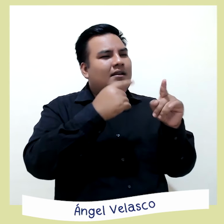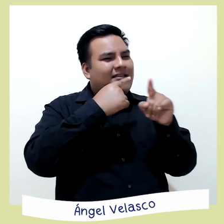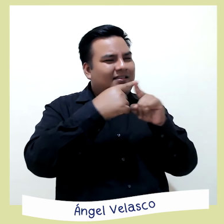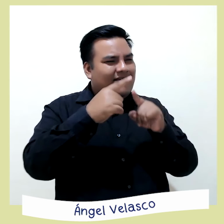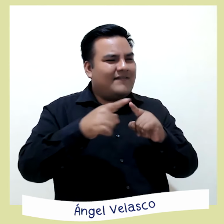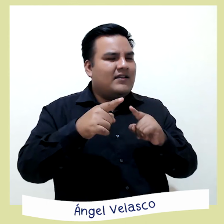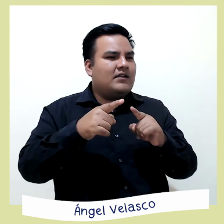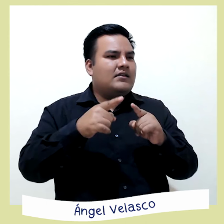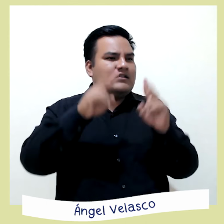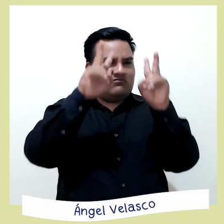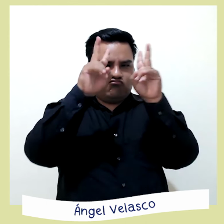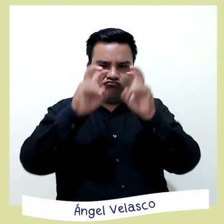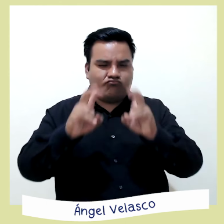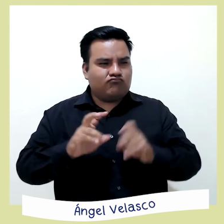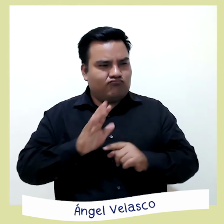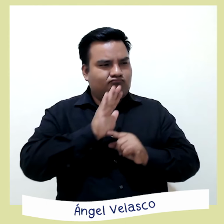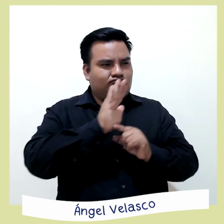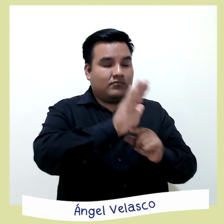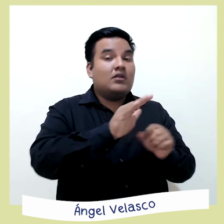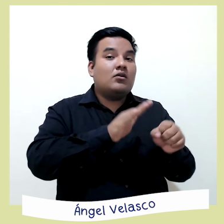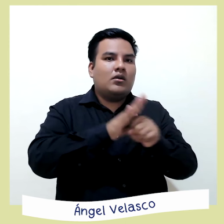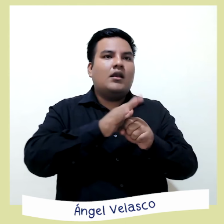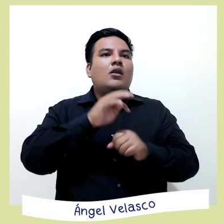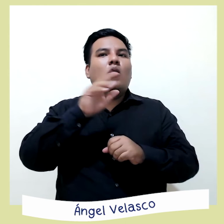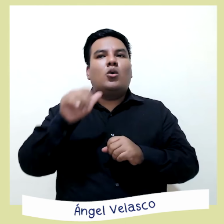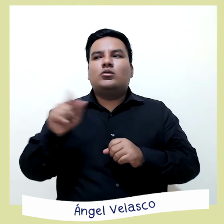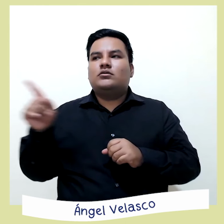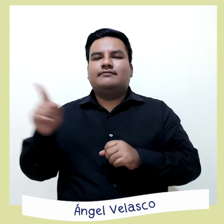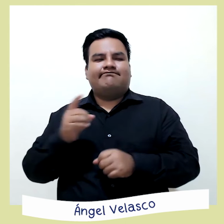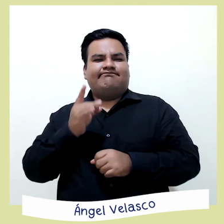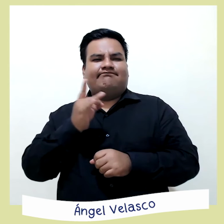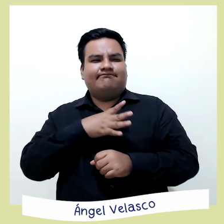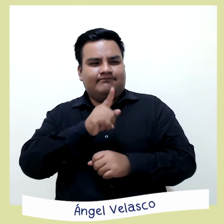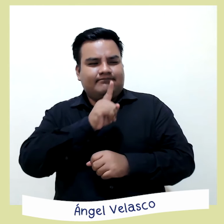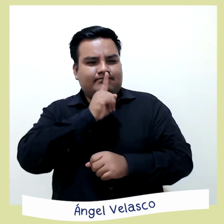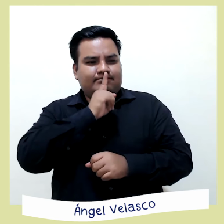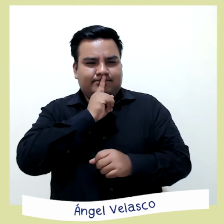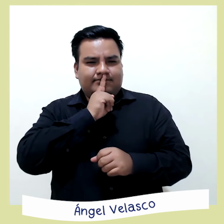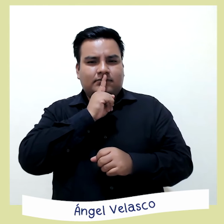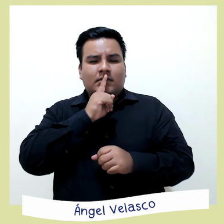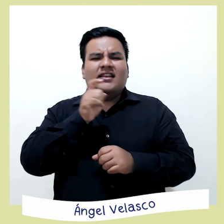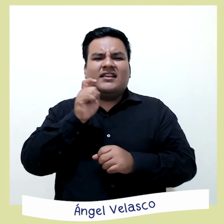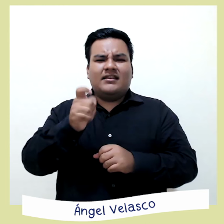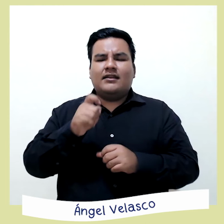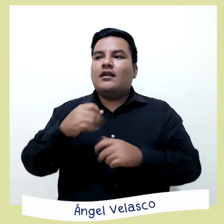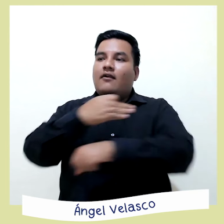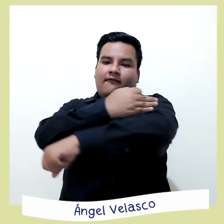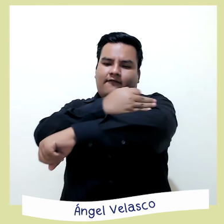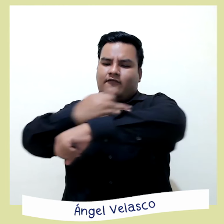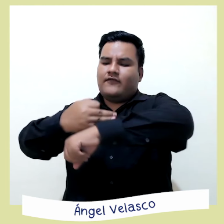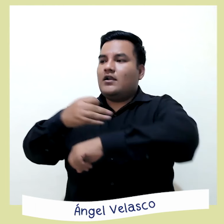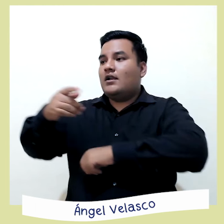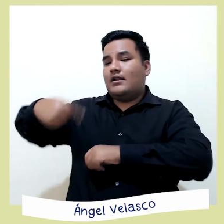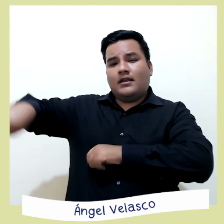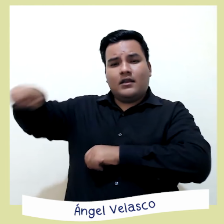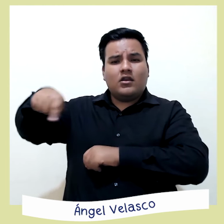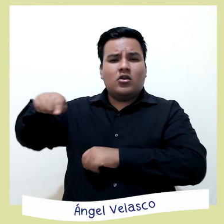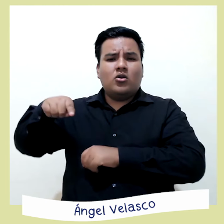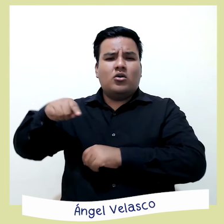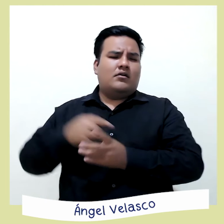de Educación define cuáles son las políticas a seguir en tanto a información de lo cuestión sexual. Y